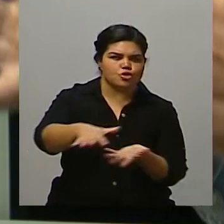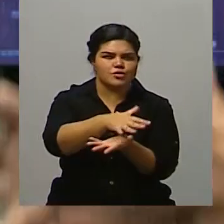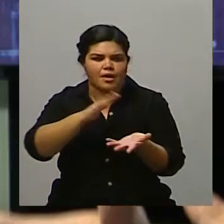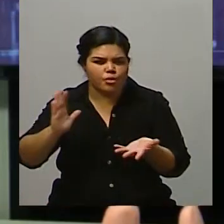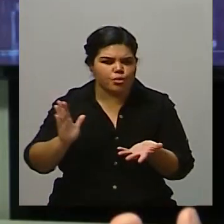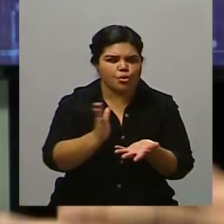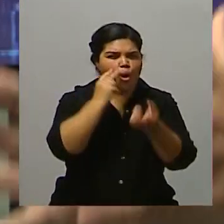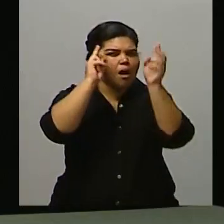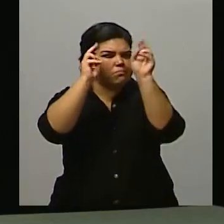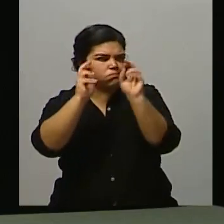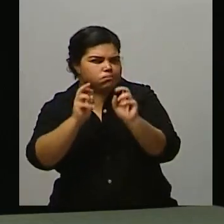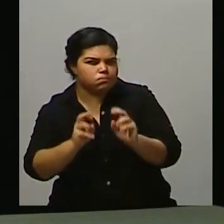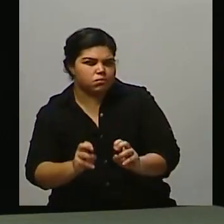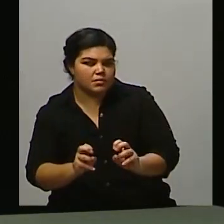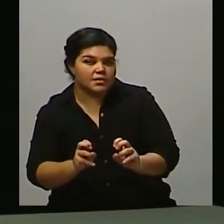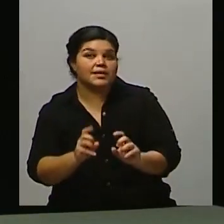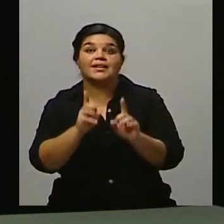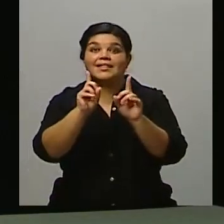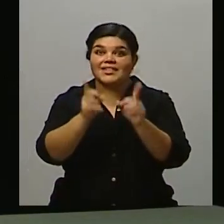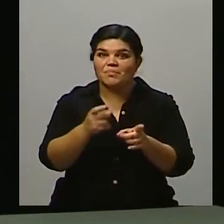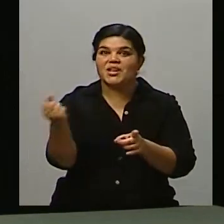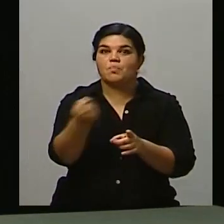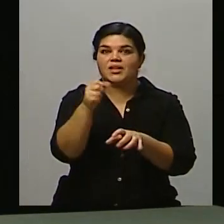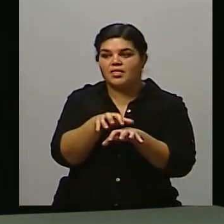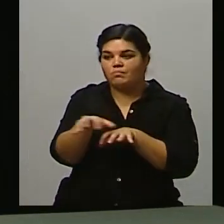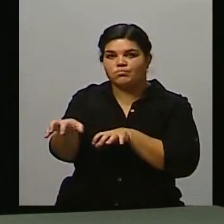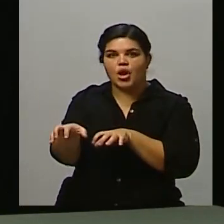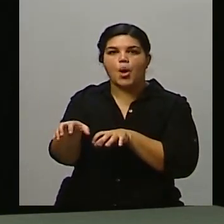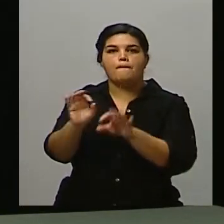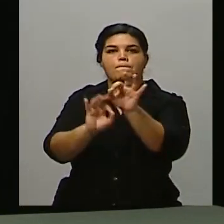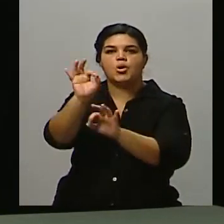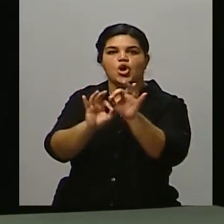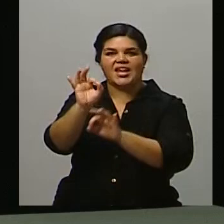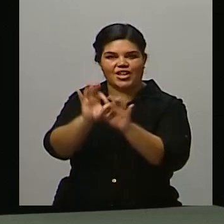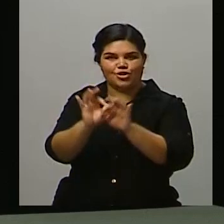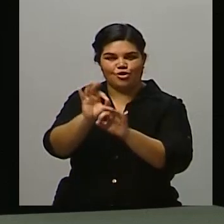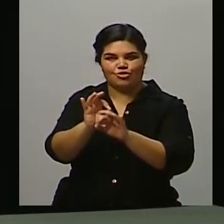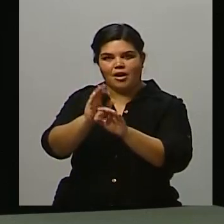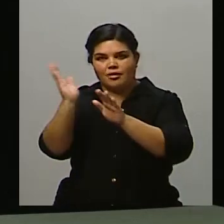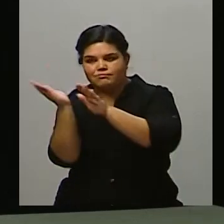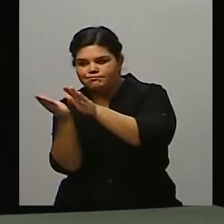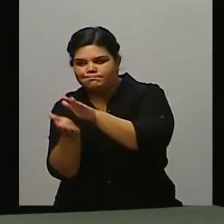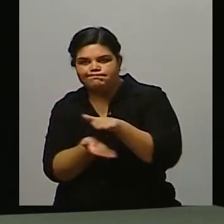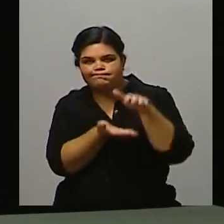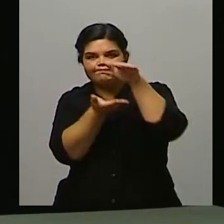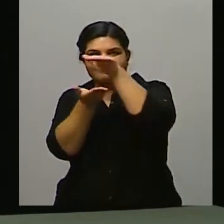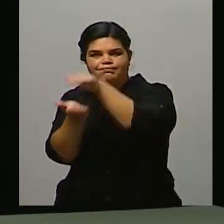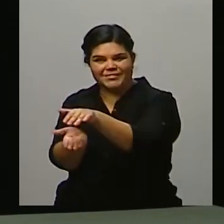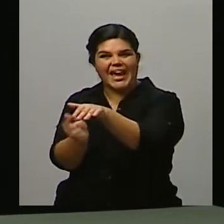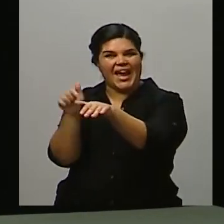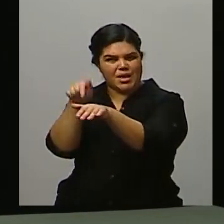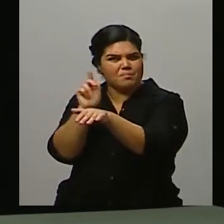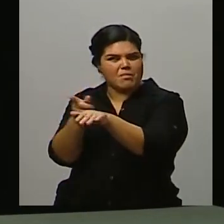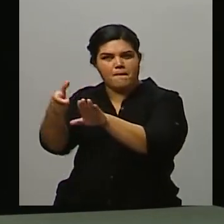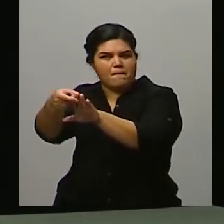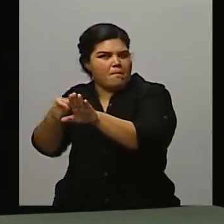también tenerlos dentro de un banco de proyectos o de un grupo de proyectos en donde estén priorizados de alguna manera. Esta es la iniciativa que tiene el gobierno